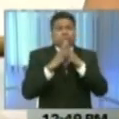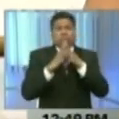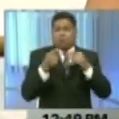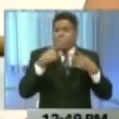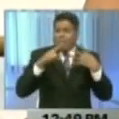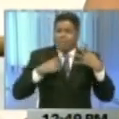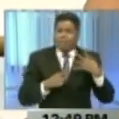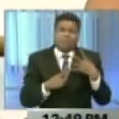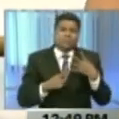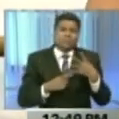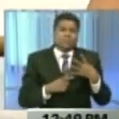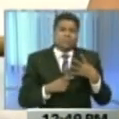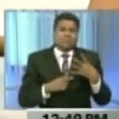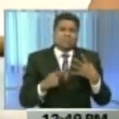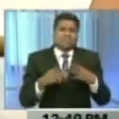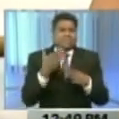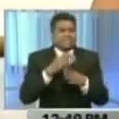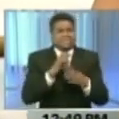resolución institucional